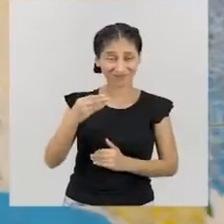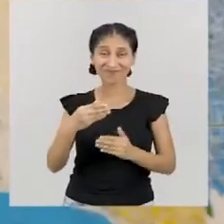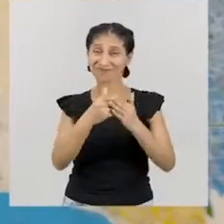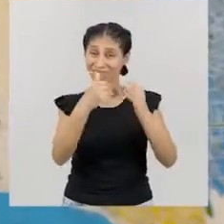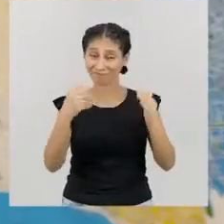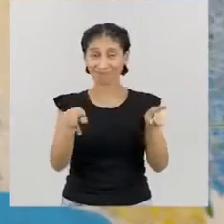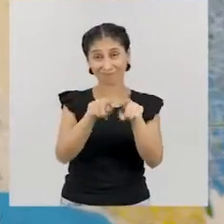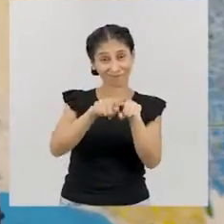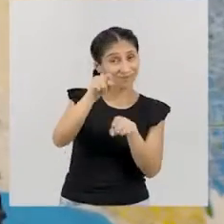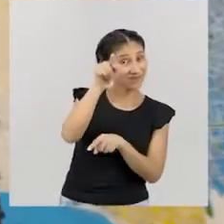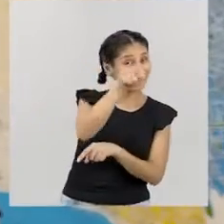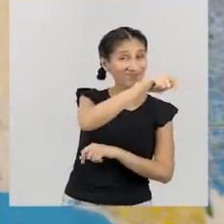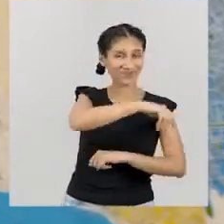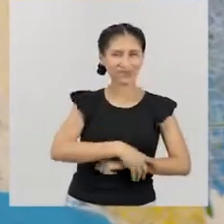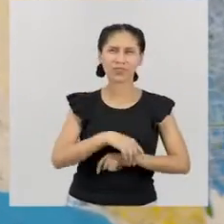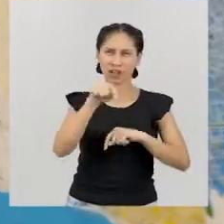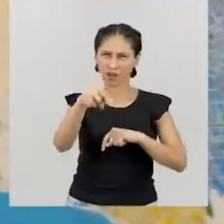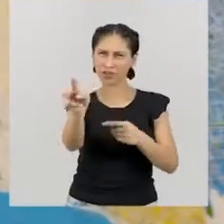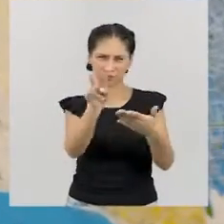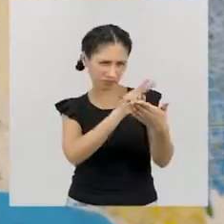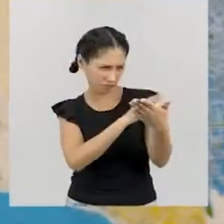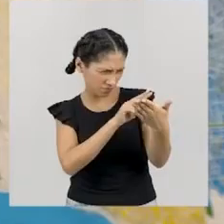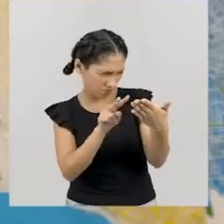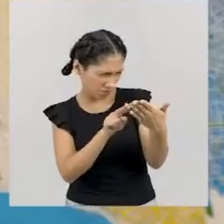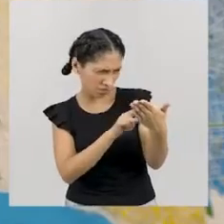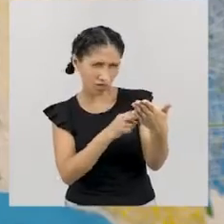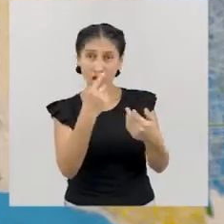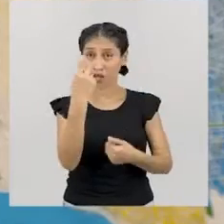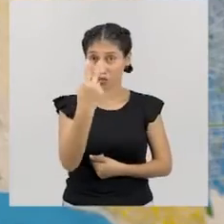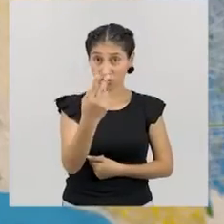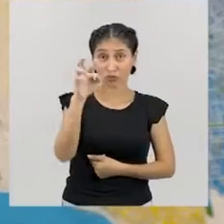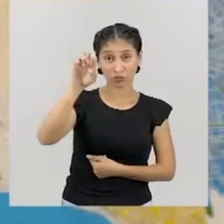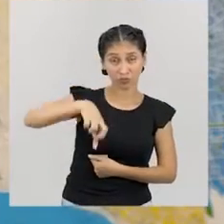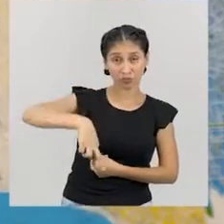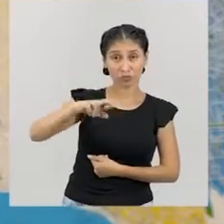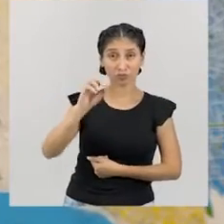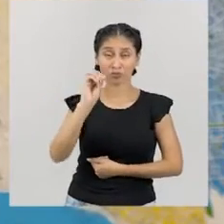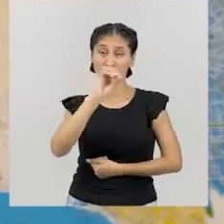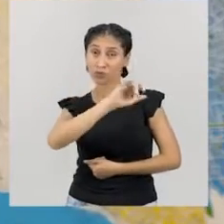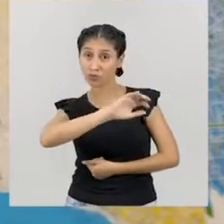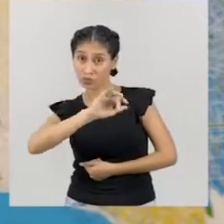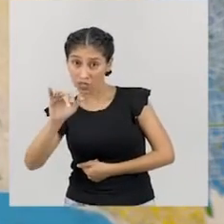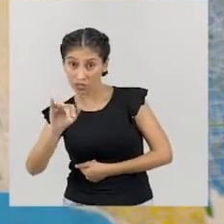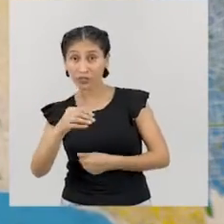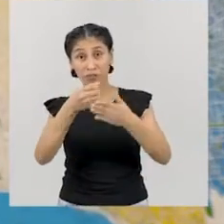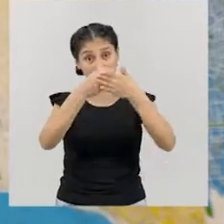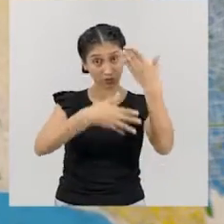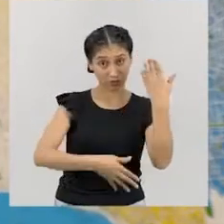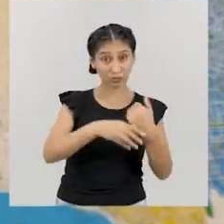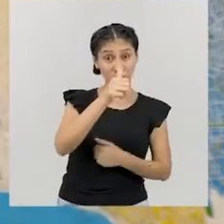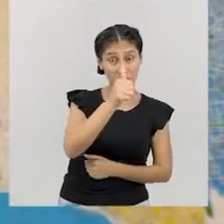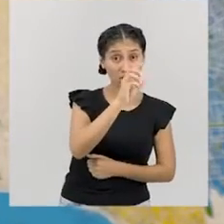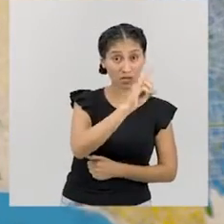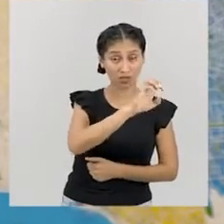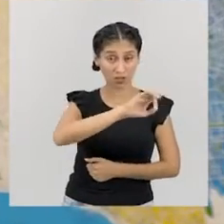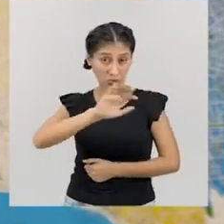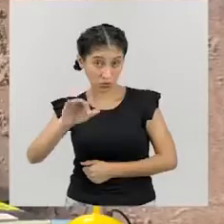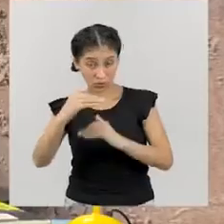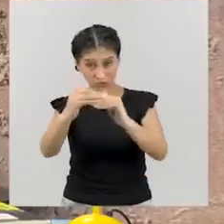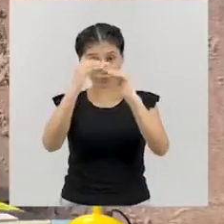chicos de la pre, y tú también, Cori, ahora pueden diferenciar mejor dos propiedades de los textos: adecuación y